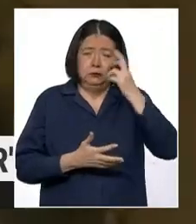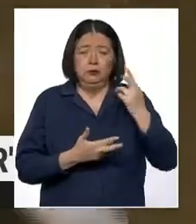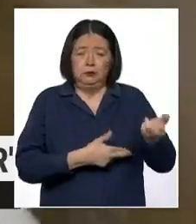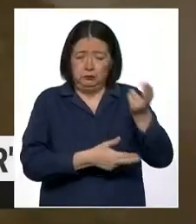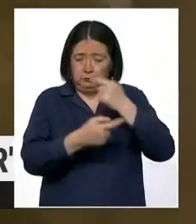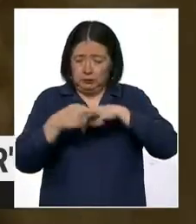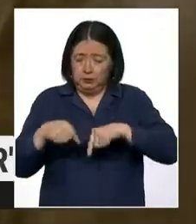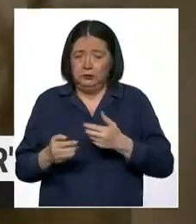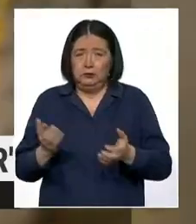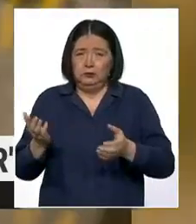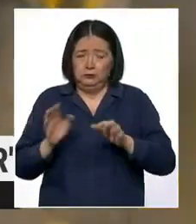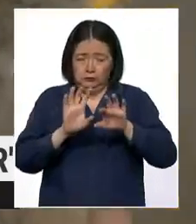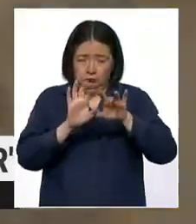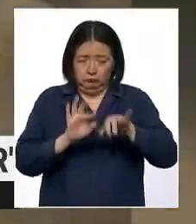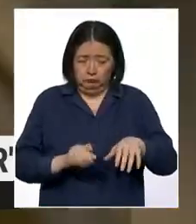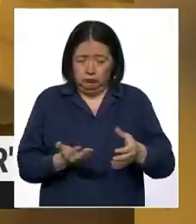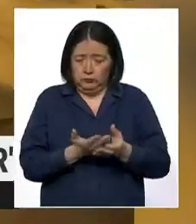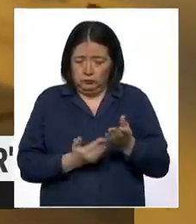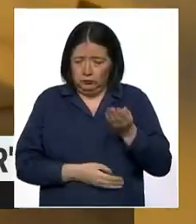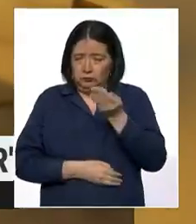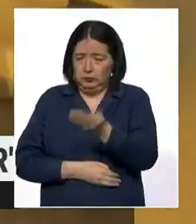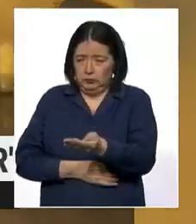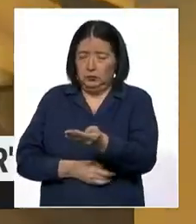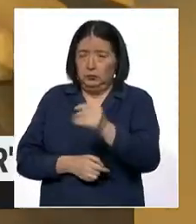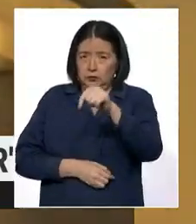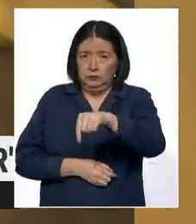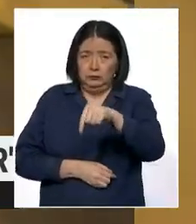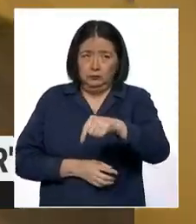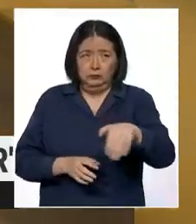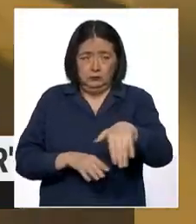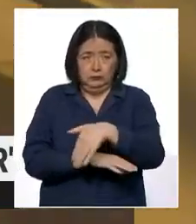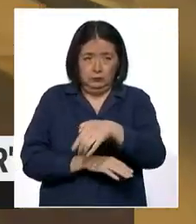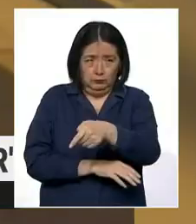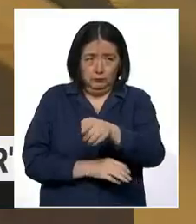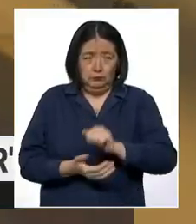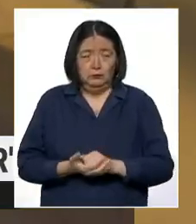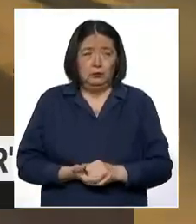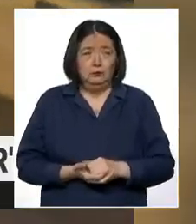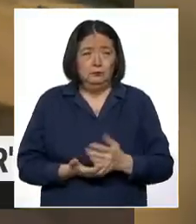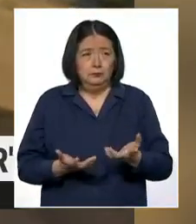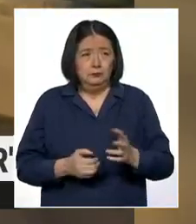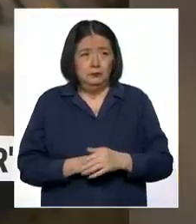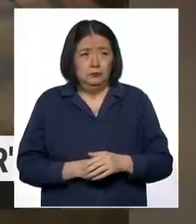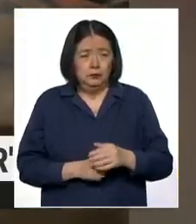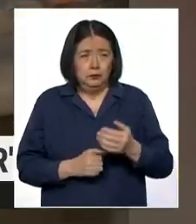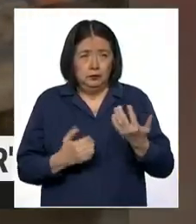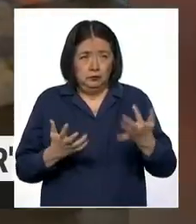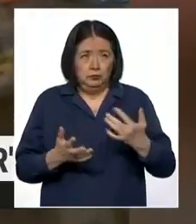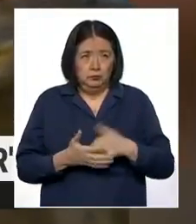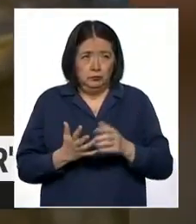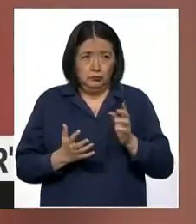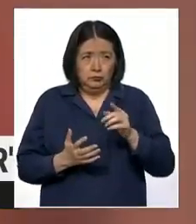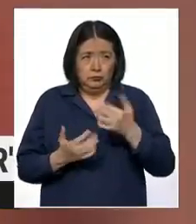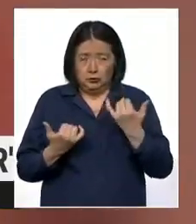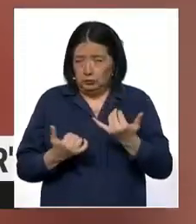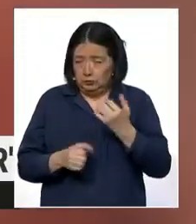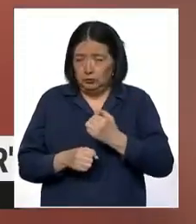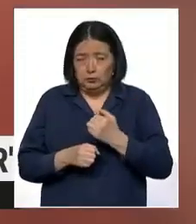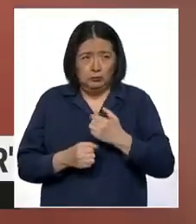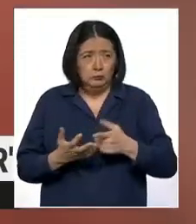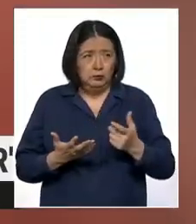a dejar la documentación pertinente en esta calle del Sol de La Molina, ¿no? Estamos intensificando estas